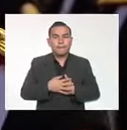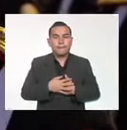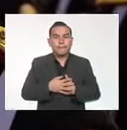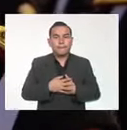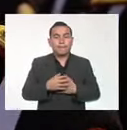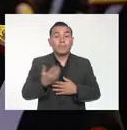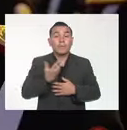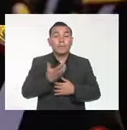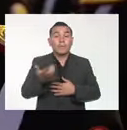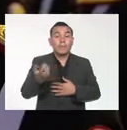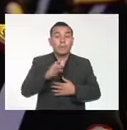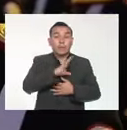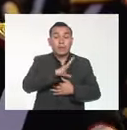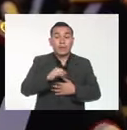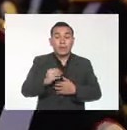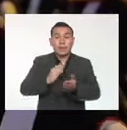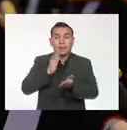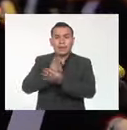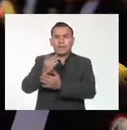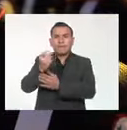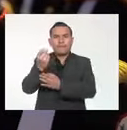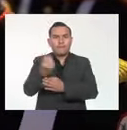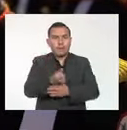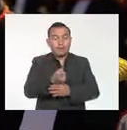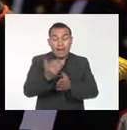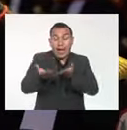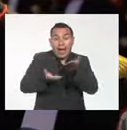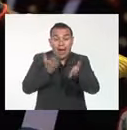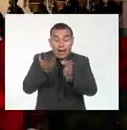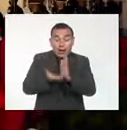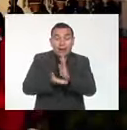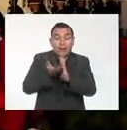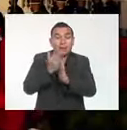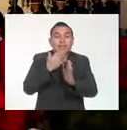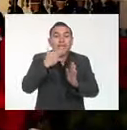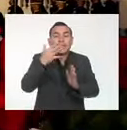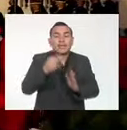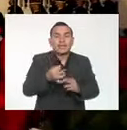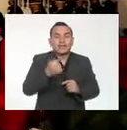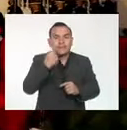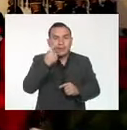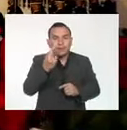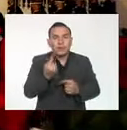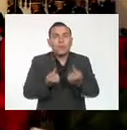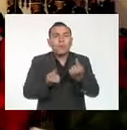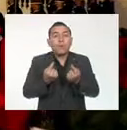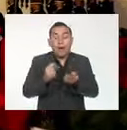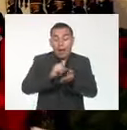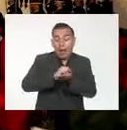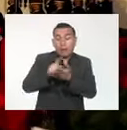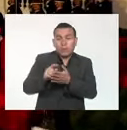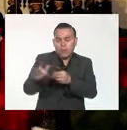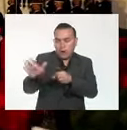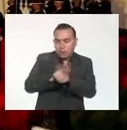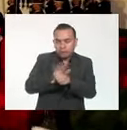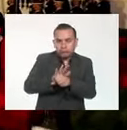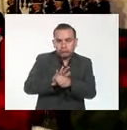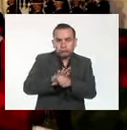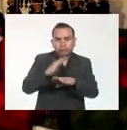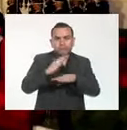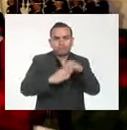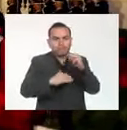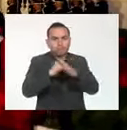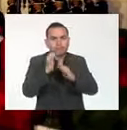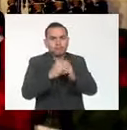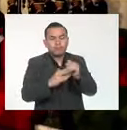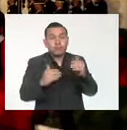Ahora los salveños llegarán más rápido a sus casas, el comercio irá más rápido. Pronto también intervendremos las escuelas a nivel nacional. La primera